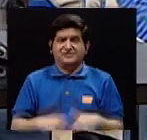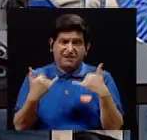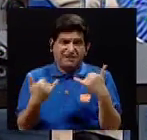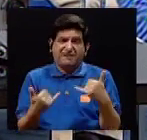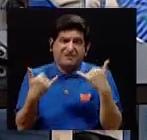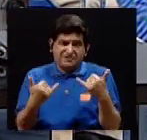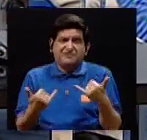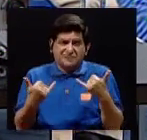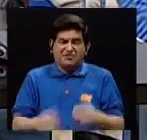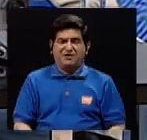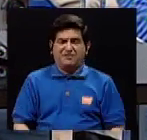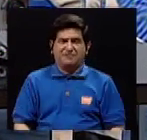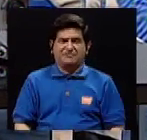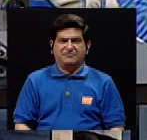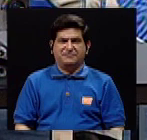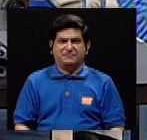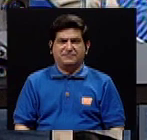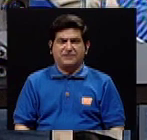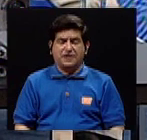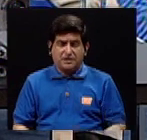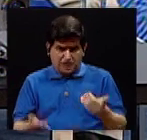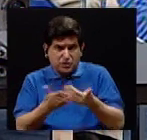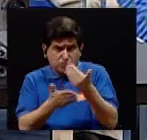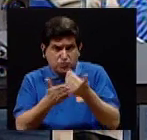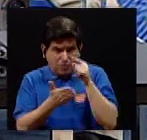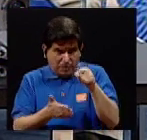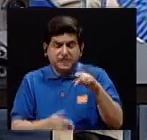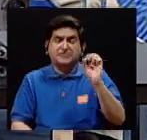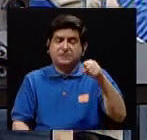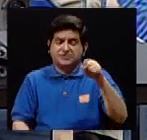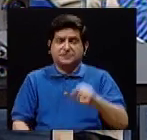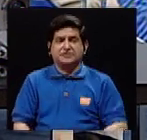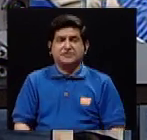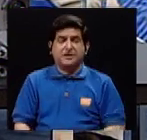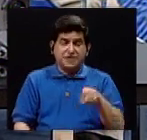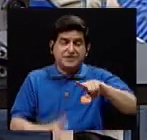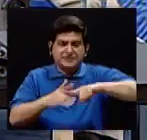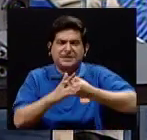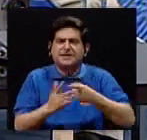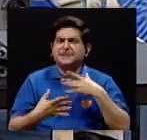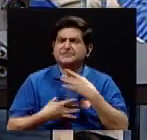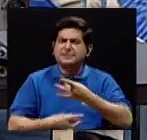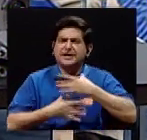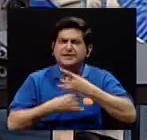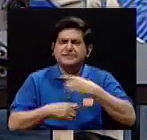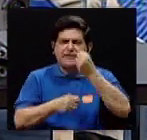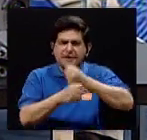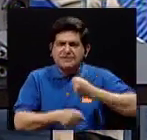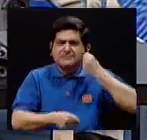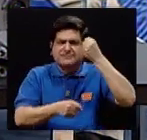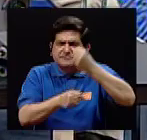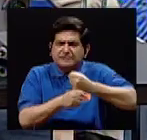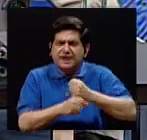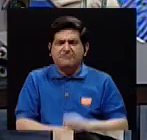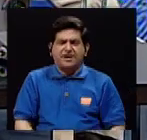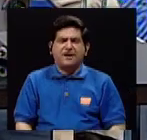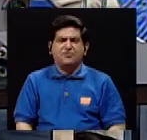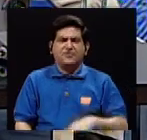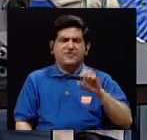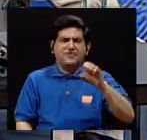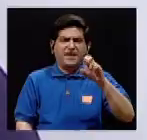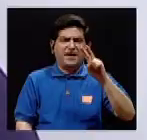ahora de la historia que está en vigor reciente y así es como nace entonces la inquietud por hacer unab trabajo sobre la